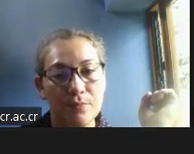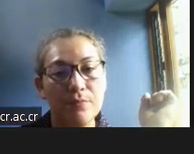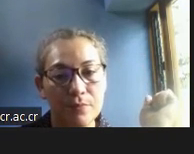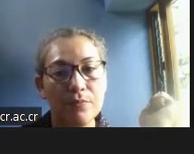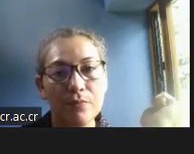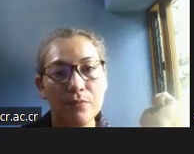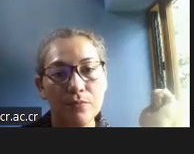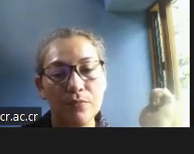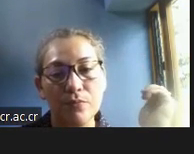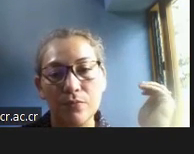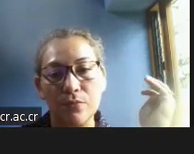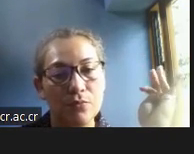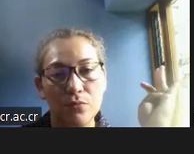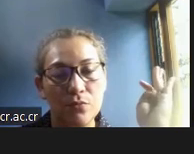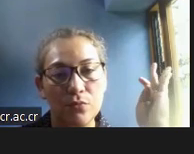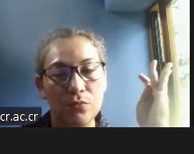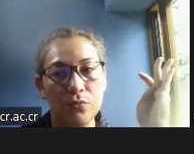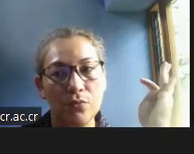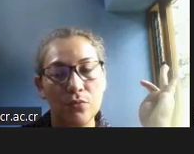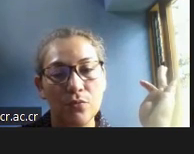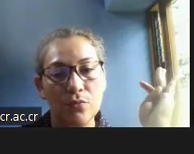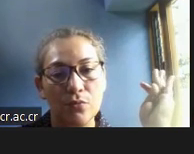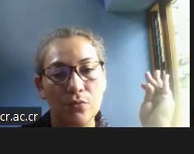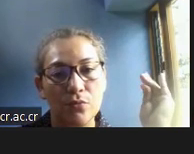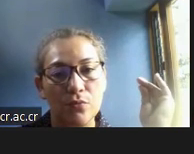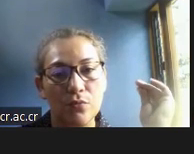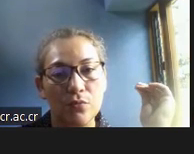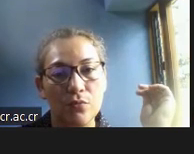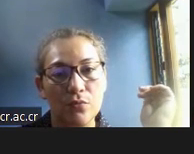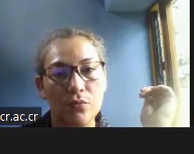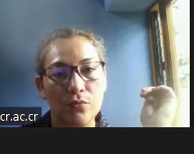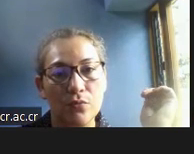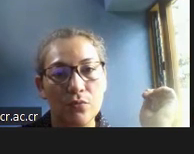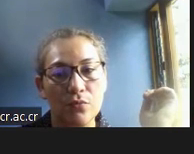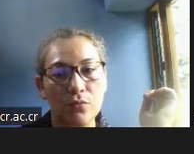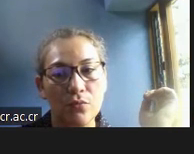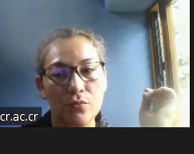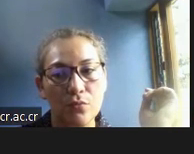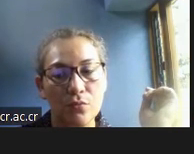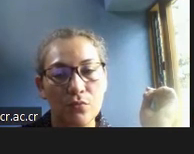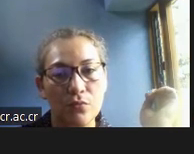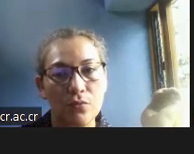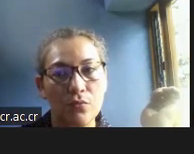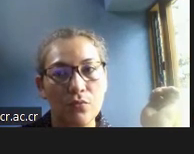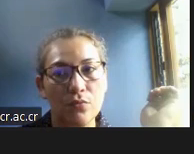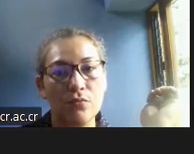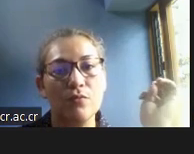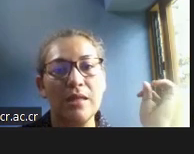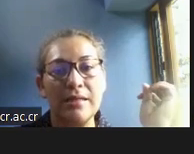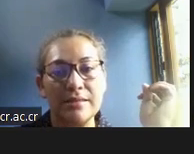funciona así? ¿Hay que poner una de las dos? Y si es solo música, ¿se hace un procedimiento similar de adjuntar un